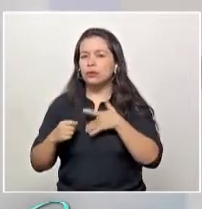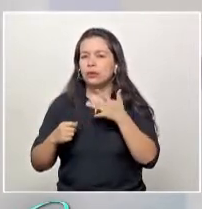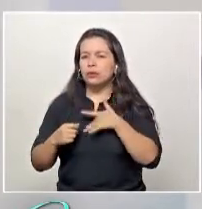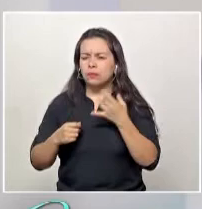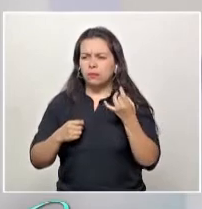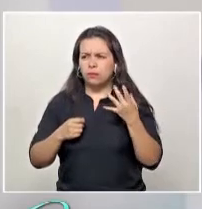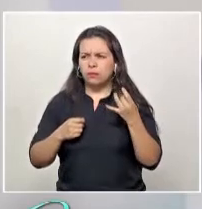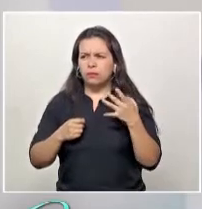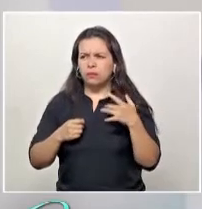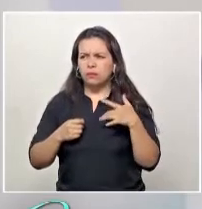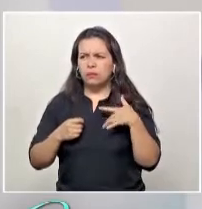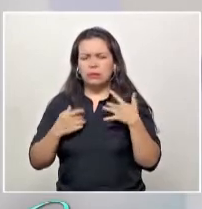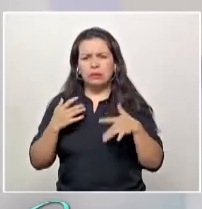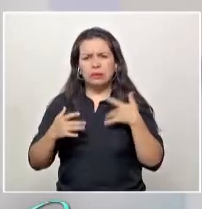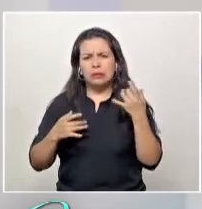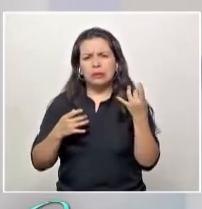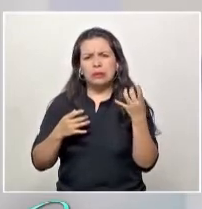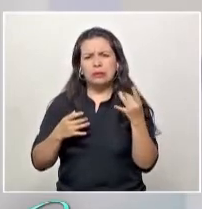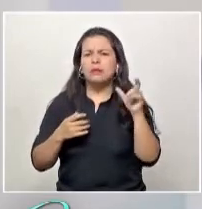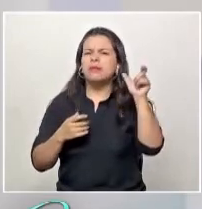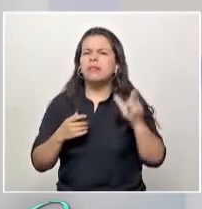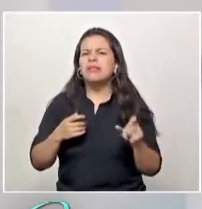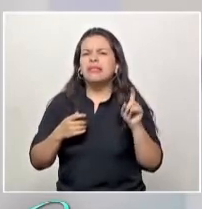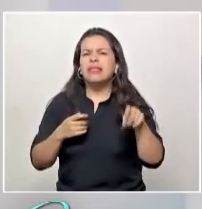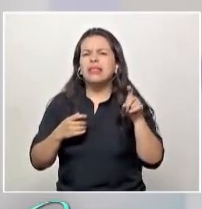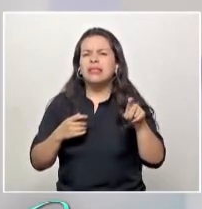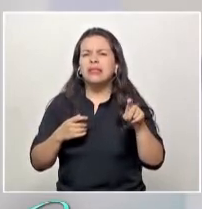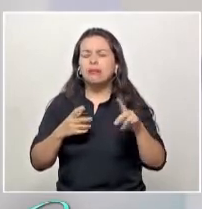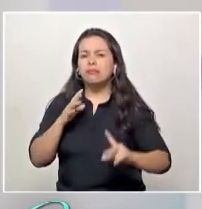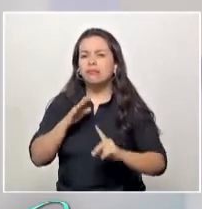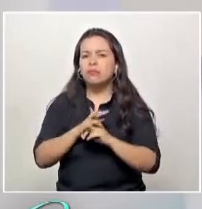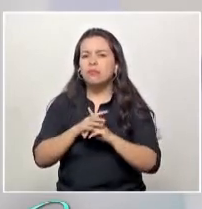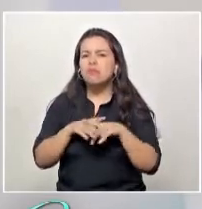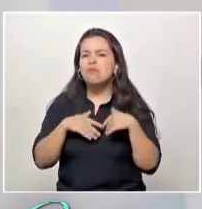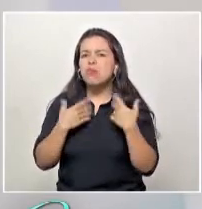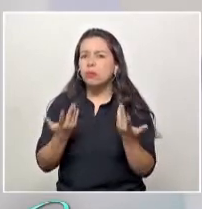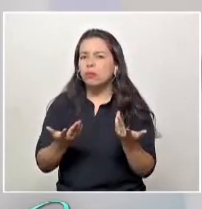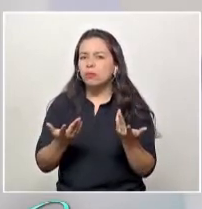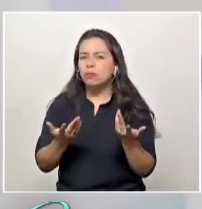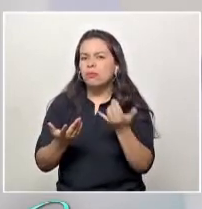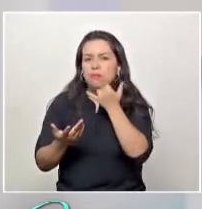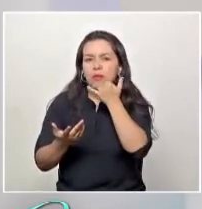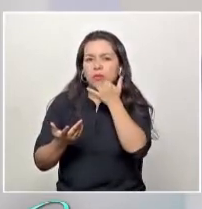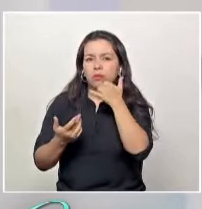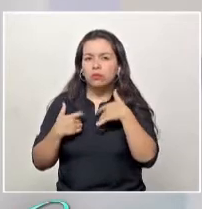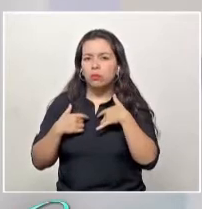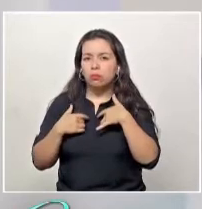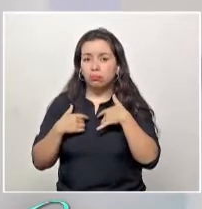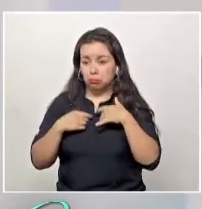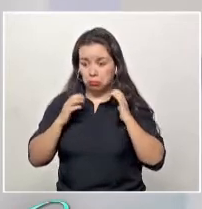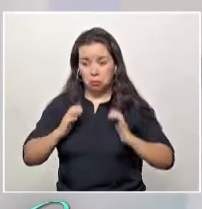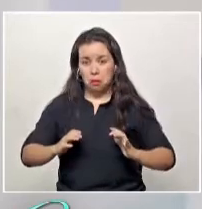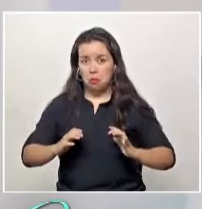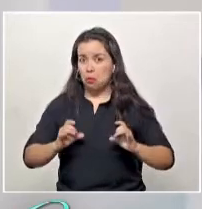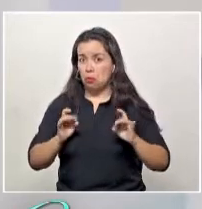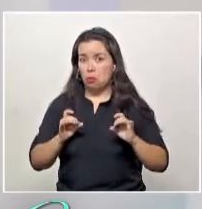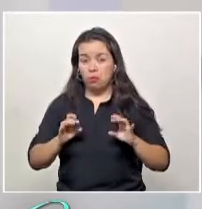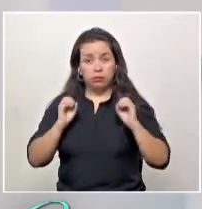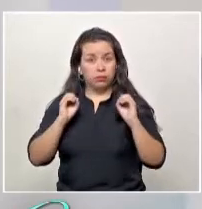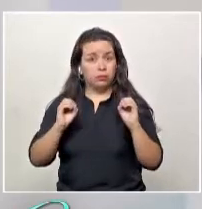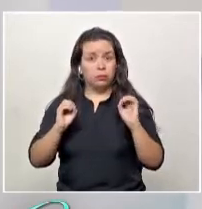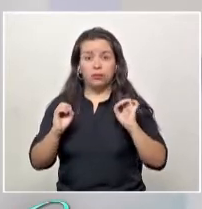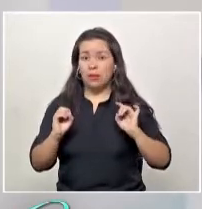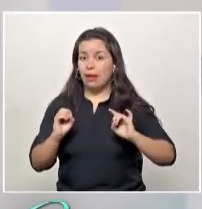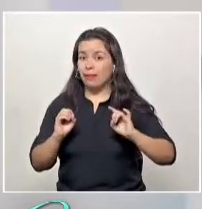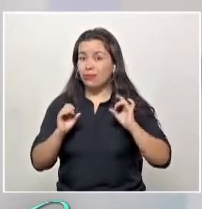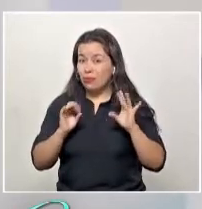doloroso, uno tiene que buscar ese el origen. A uno no le tiene por qué doler nada. Si uno tiene un dolor es